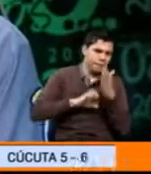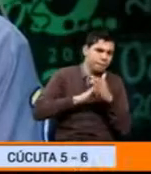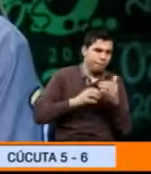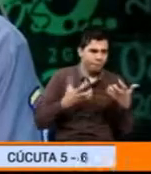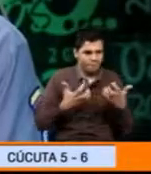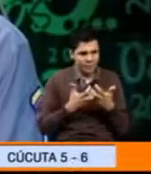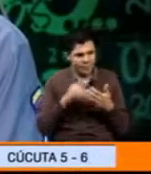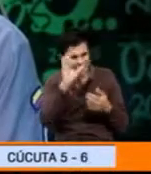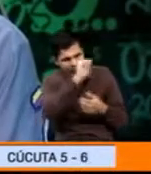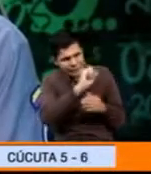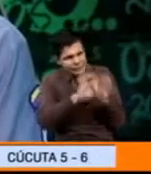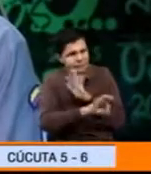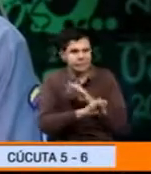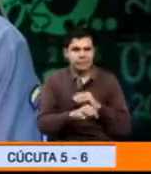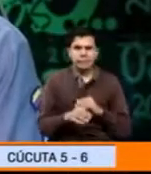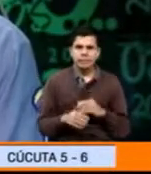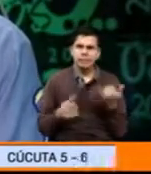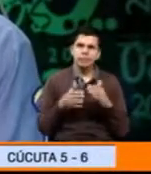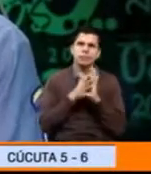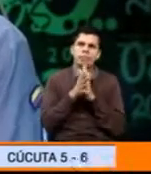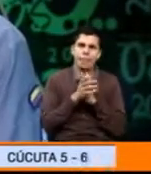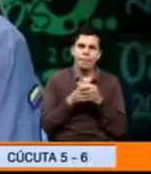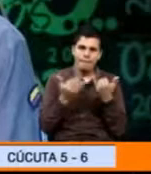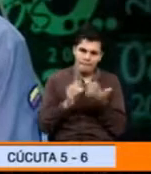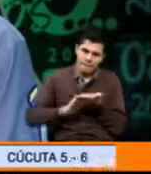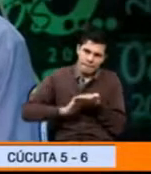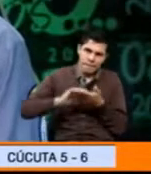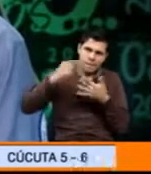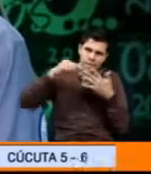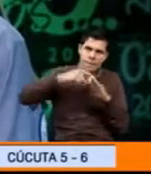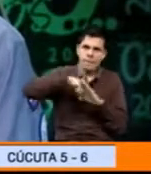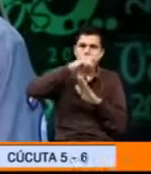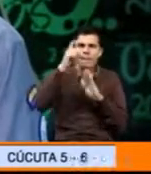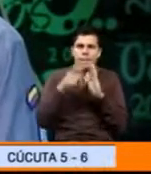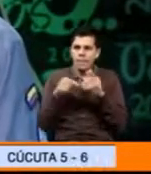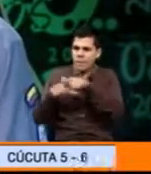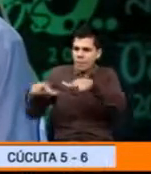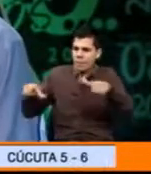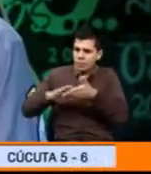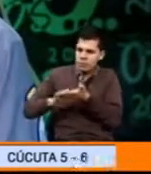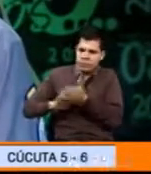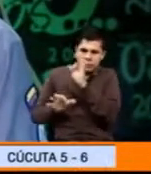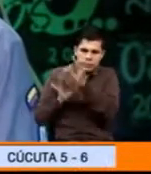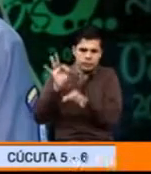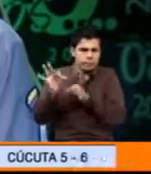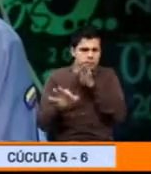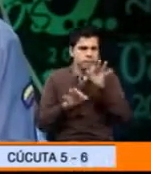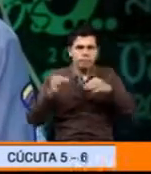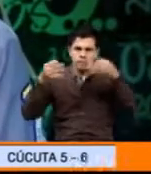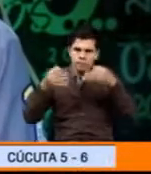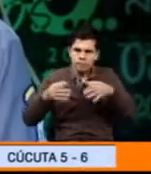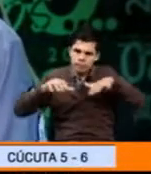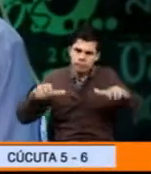Parques Nacionales. El tema del saneamiento predial en los parques, definir el uso, la ocupación y